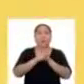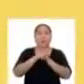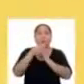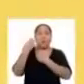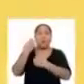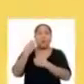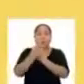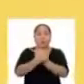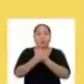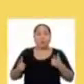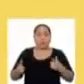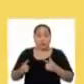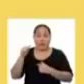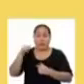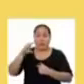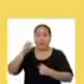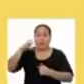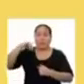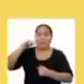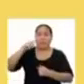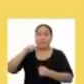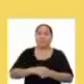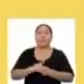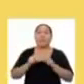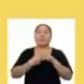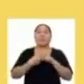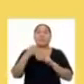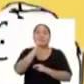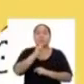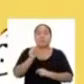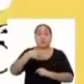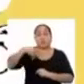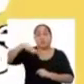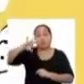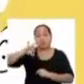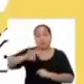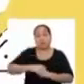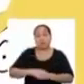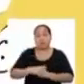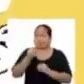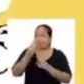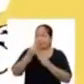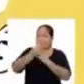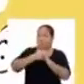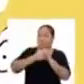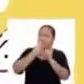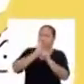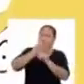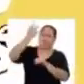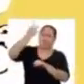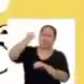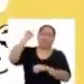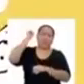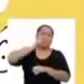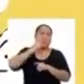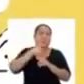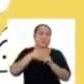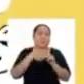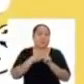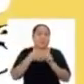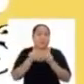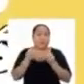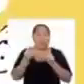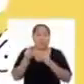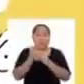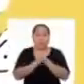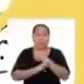¿adivinas desde cuándo? Pues desde el siglo XIX. ¡Hace un montón de tiempo! Sí, a diferencia de muchos